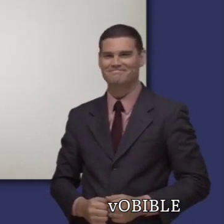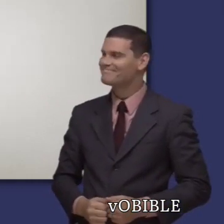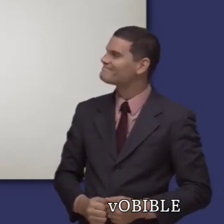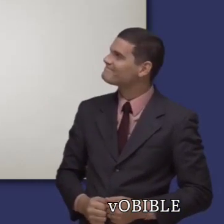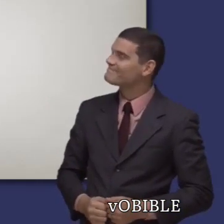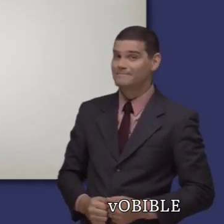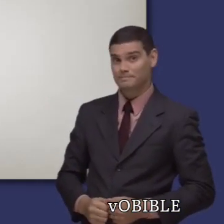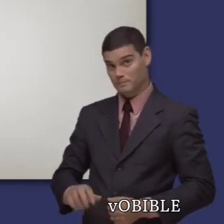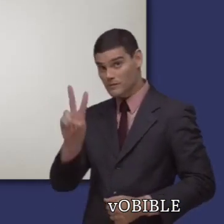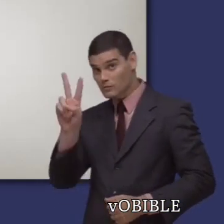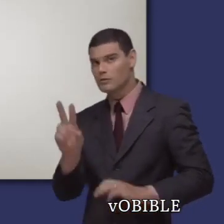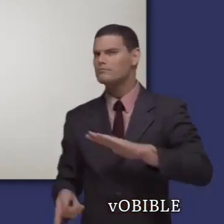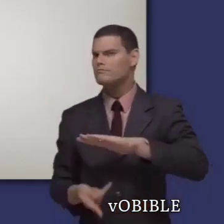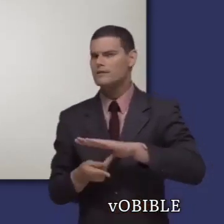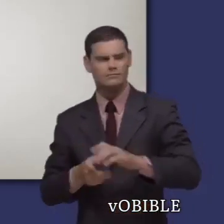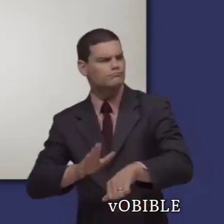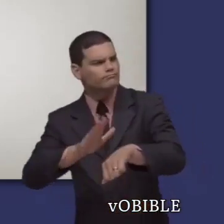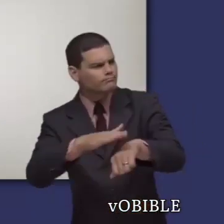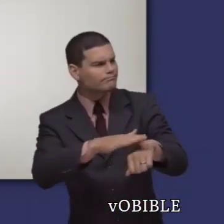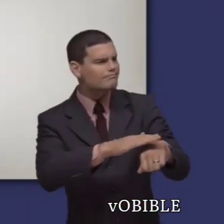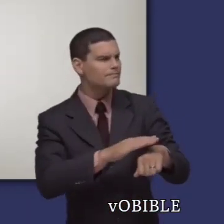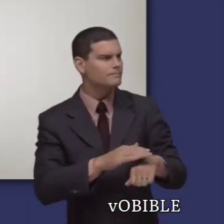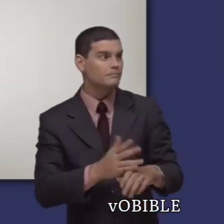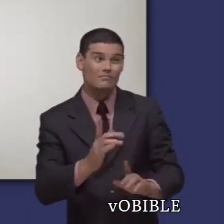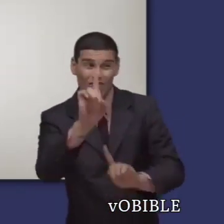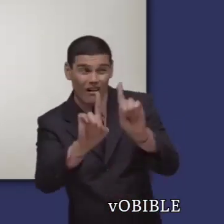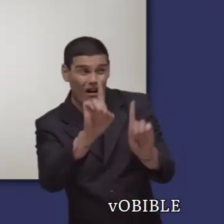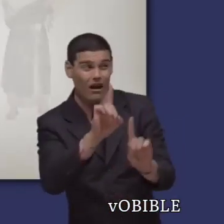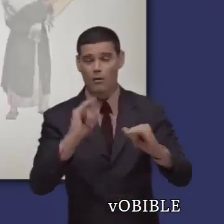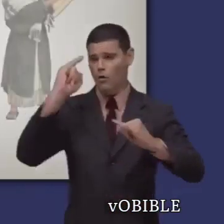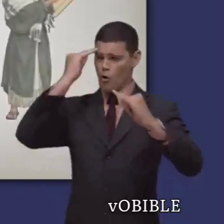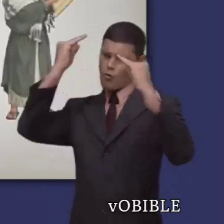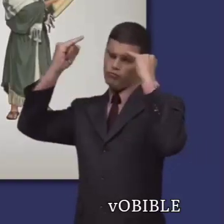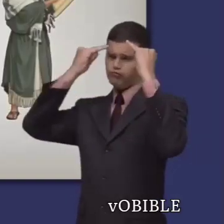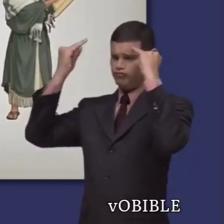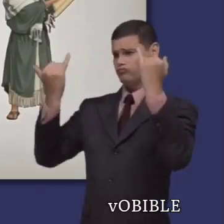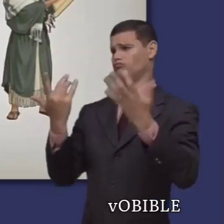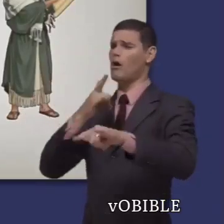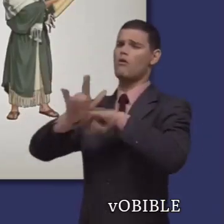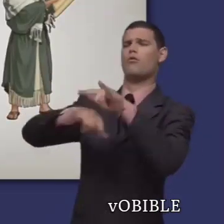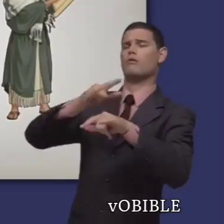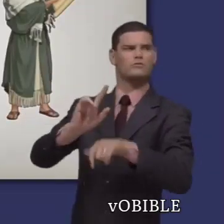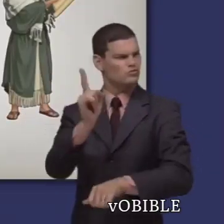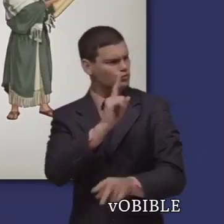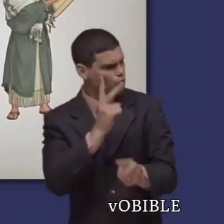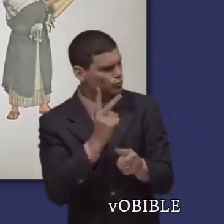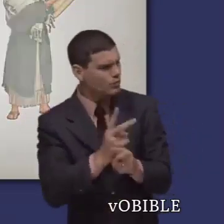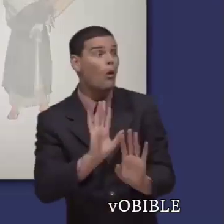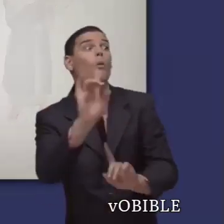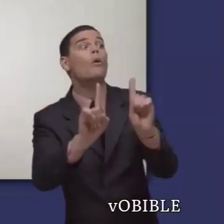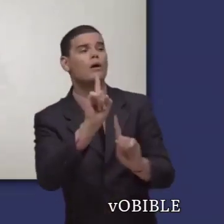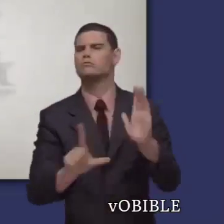2, el apóstol dice a los colosenses que tengan cuidado con quienes fomentan filosofías y enseñan que hay que obedecer la ley mosaica.